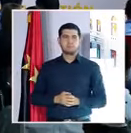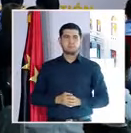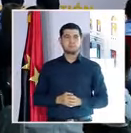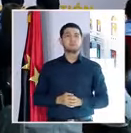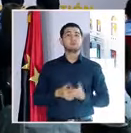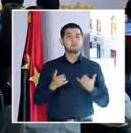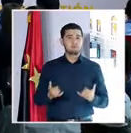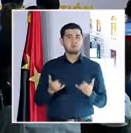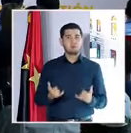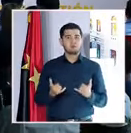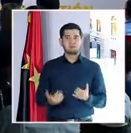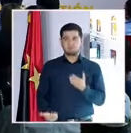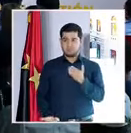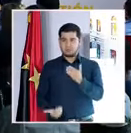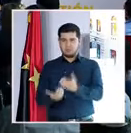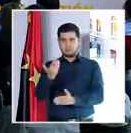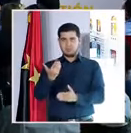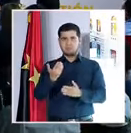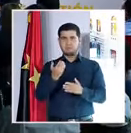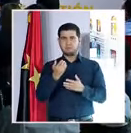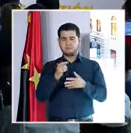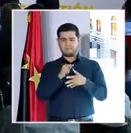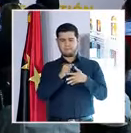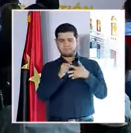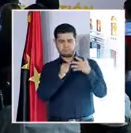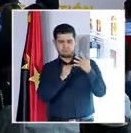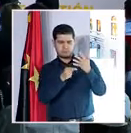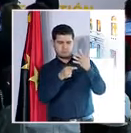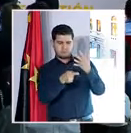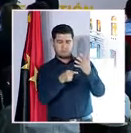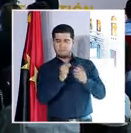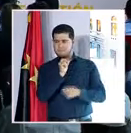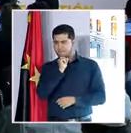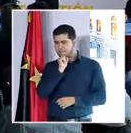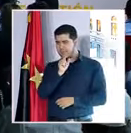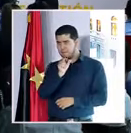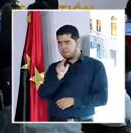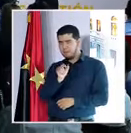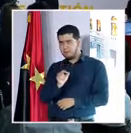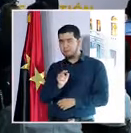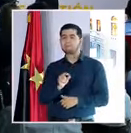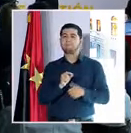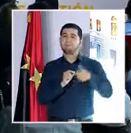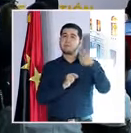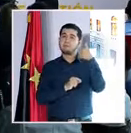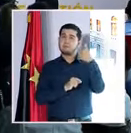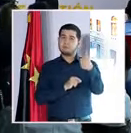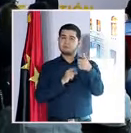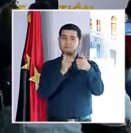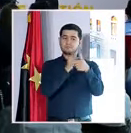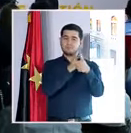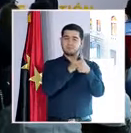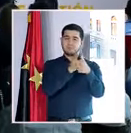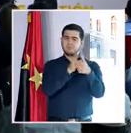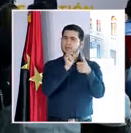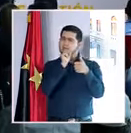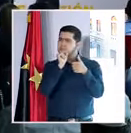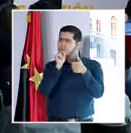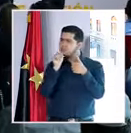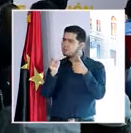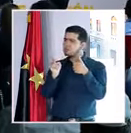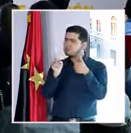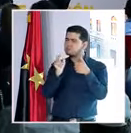vamos a iniciar entonces con esta ronda de preguntas. Primera, la realiza Juan Fernando Ramírez. Dice: